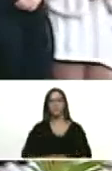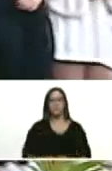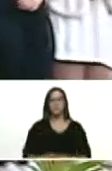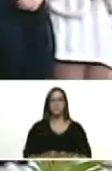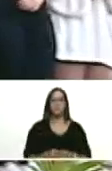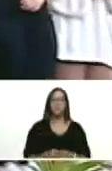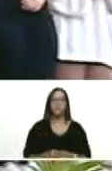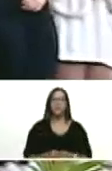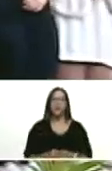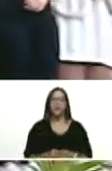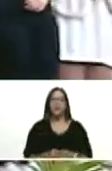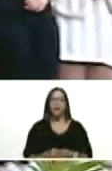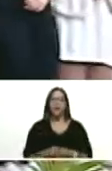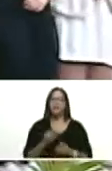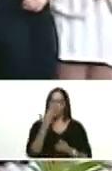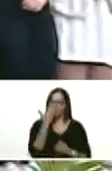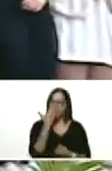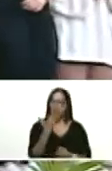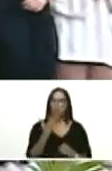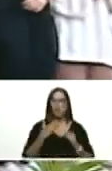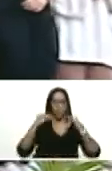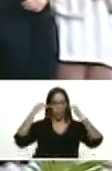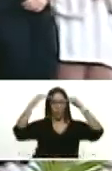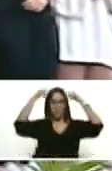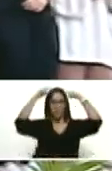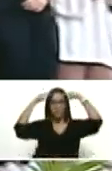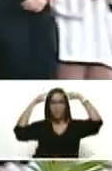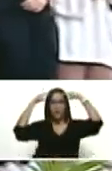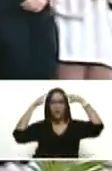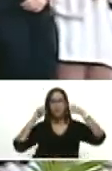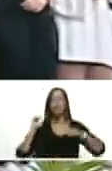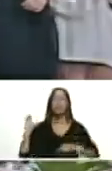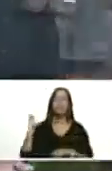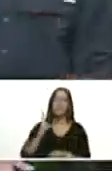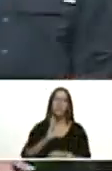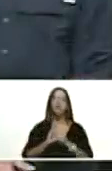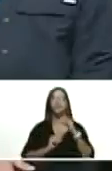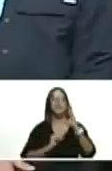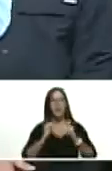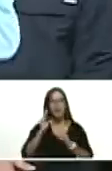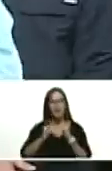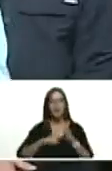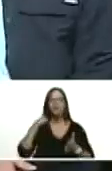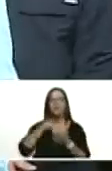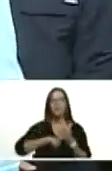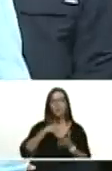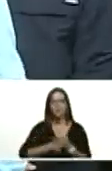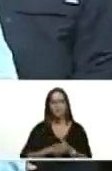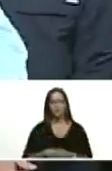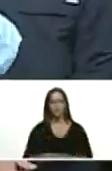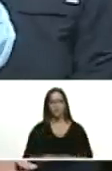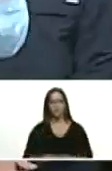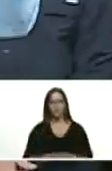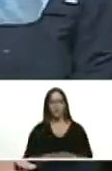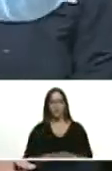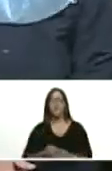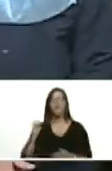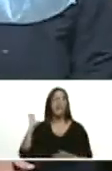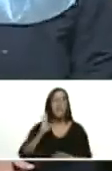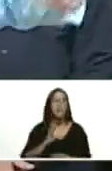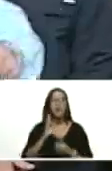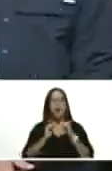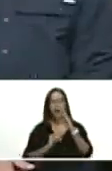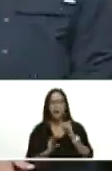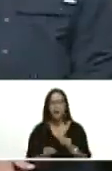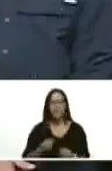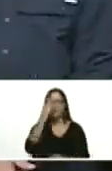Así que frente al comandante Chávez, venimos a hablar de lucha, venimos a hablar de